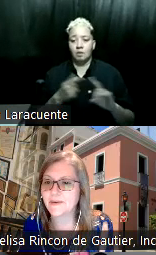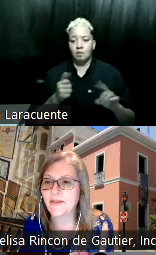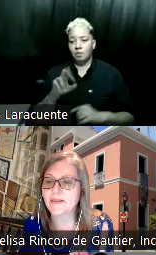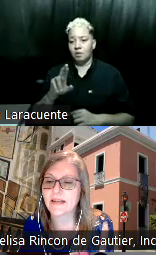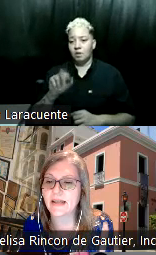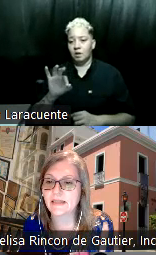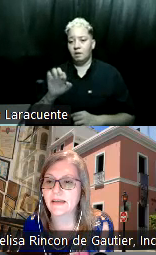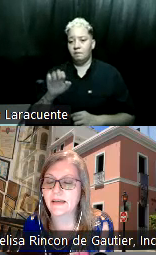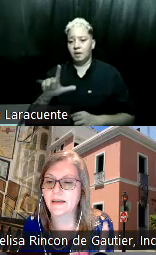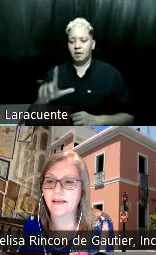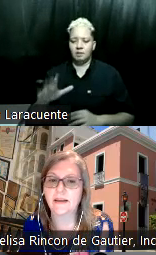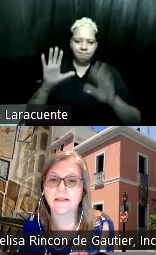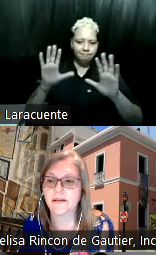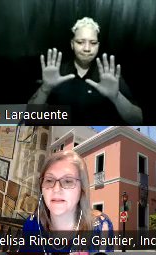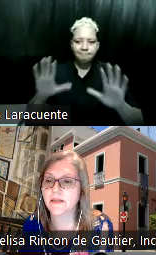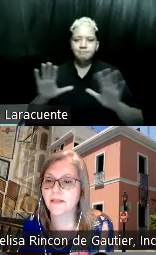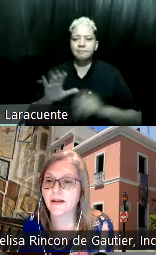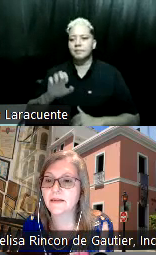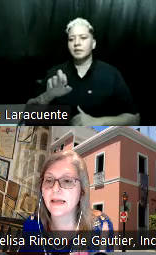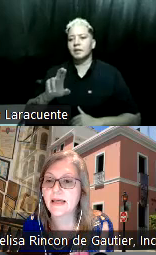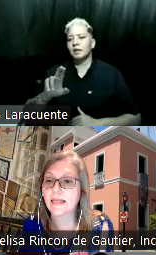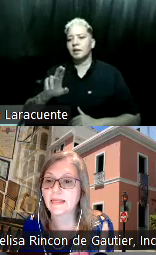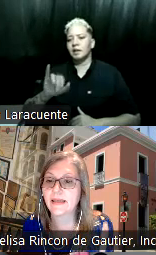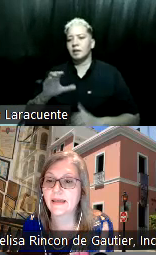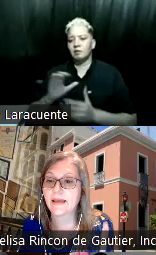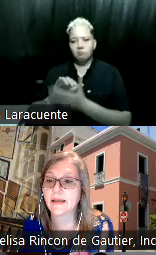Rafael Acevedo, excelente. Eric te felicita.